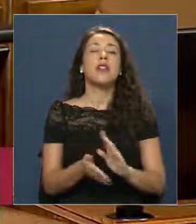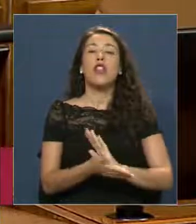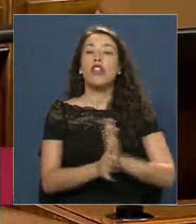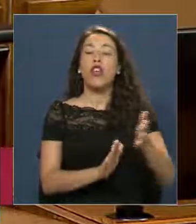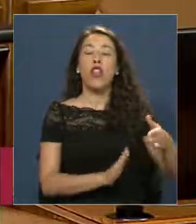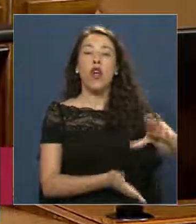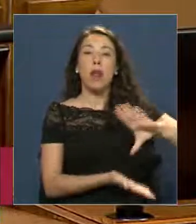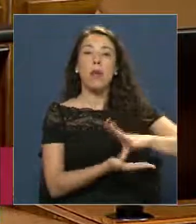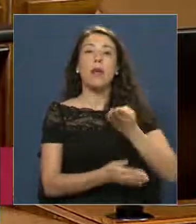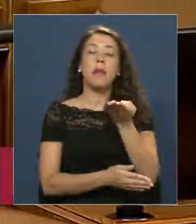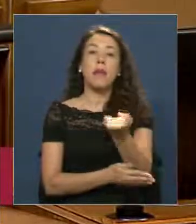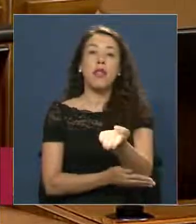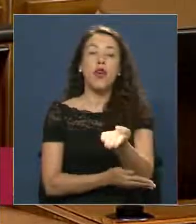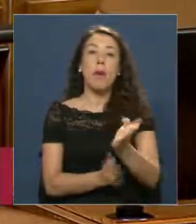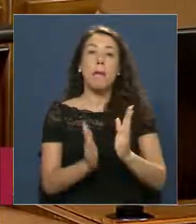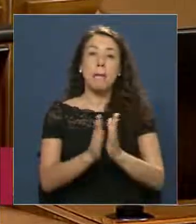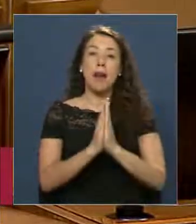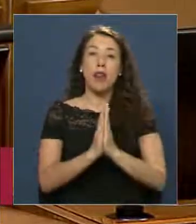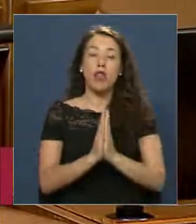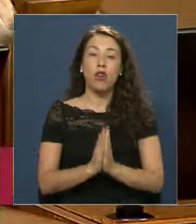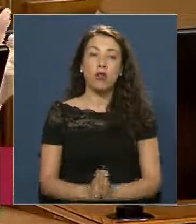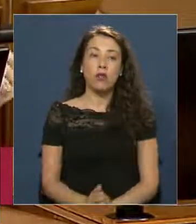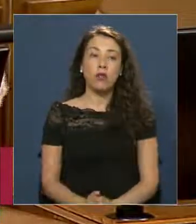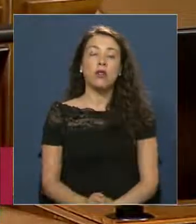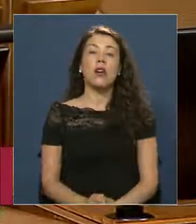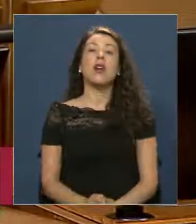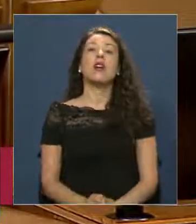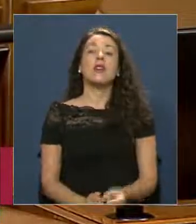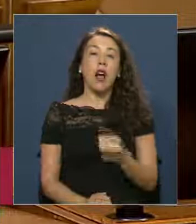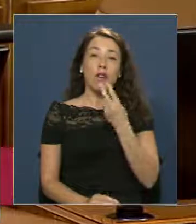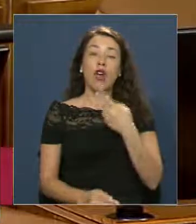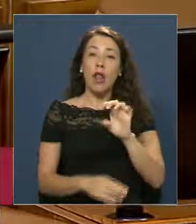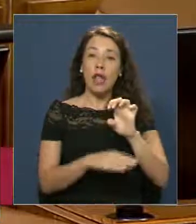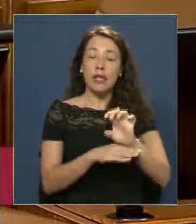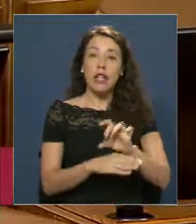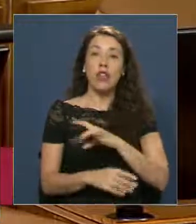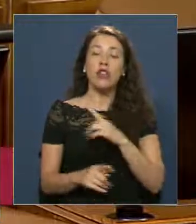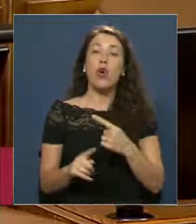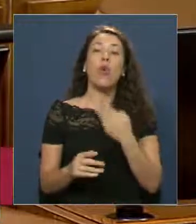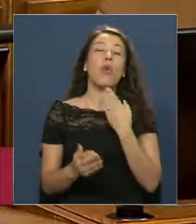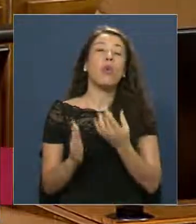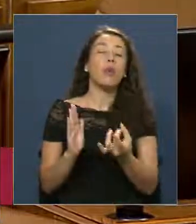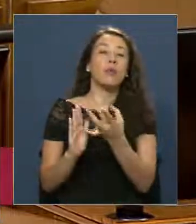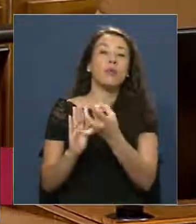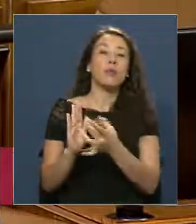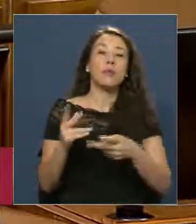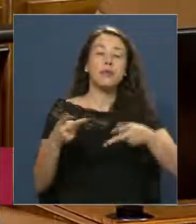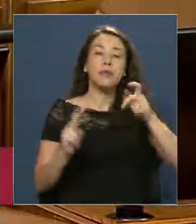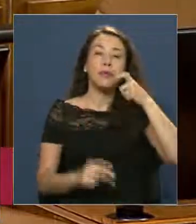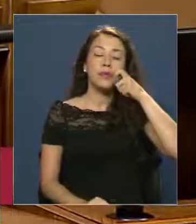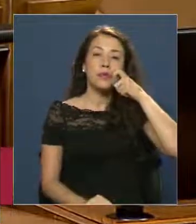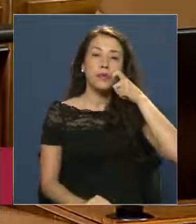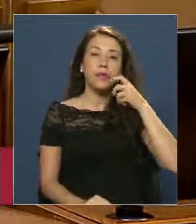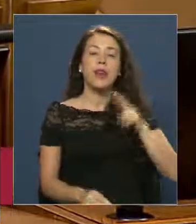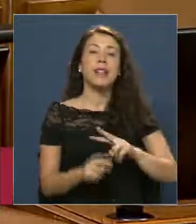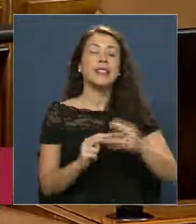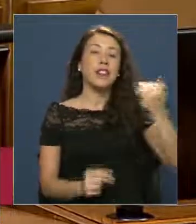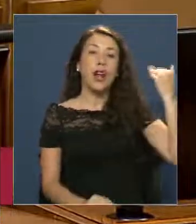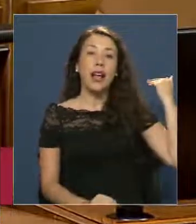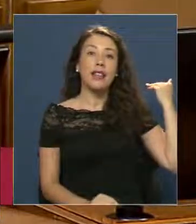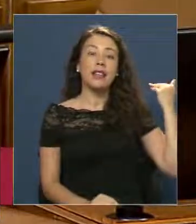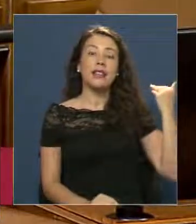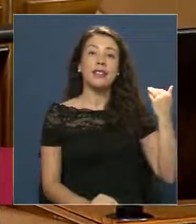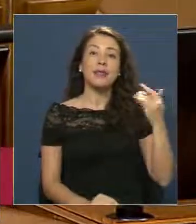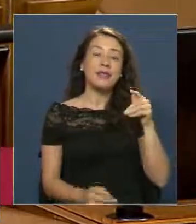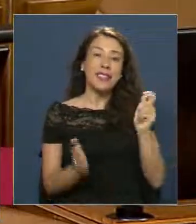toda pidió perdón, a nombre del Estado de Chile por las violaciones a los derechos humanos ocurridas en